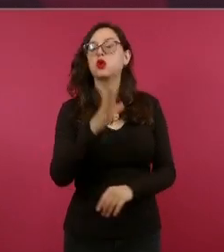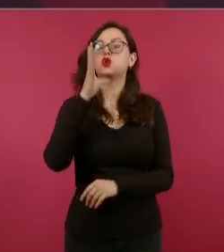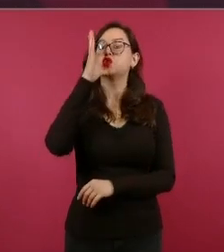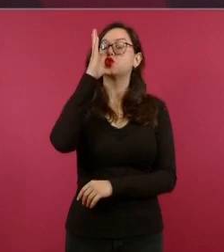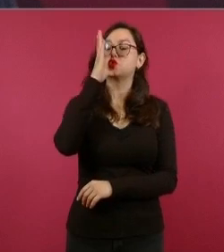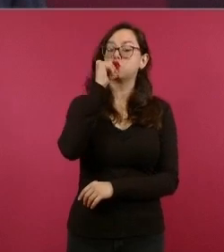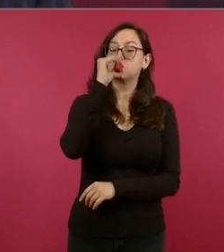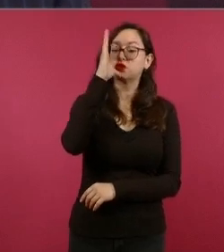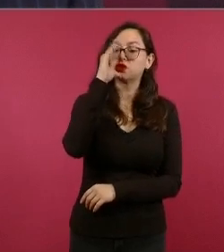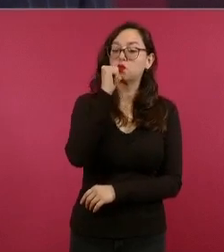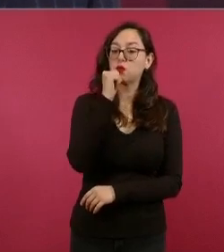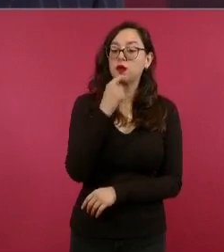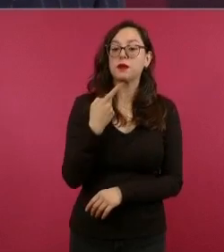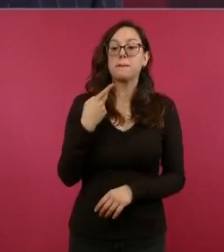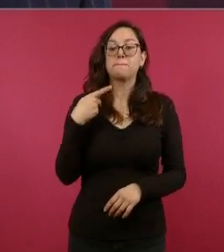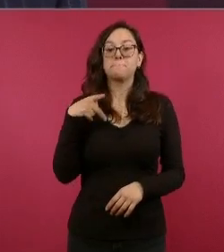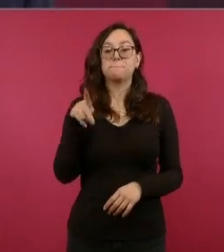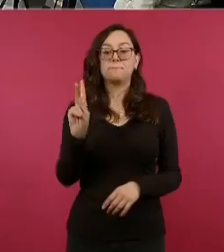Pero